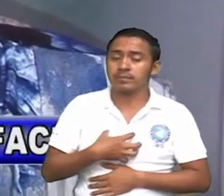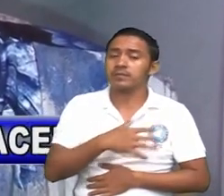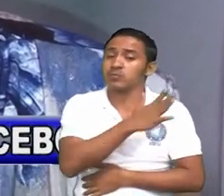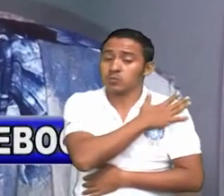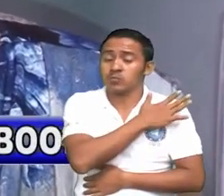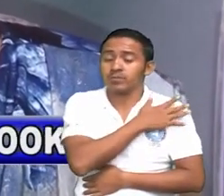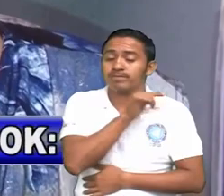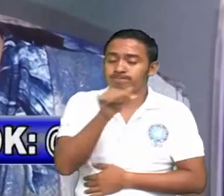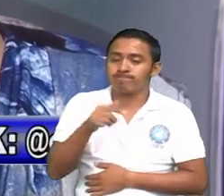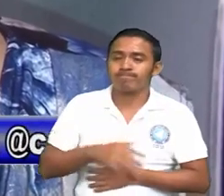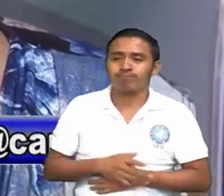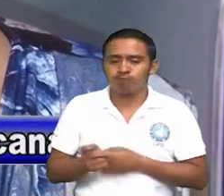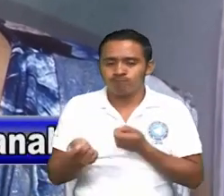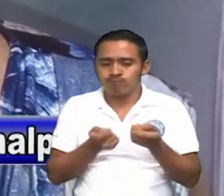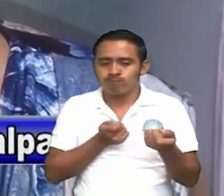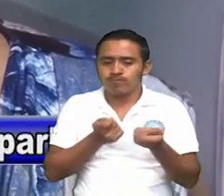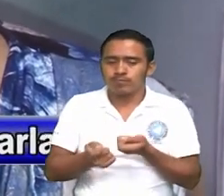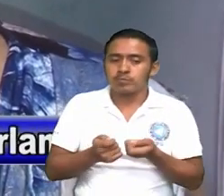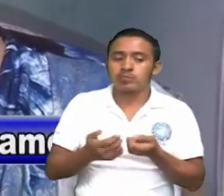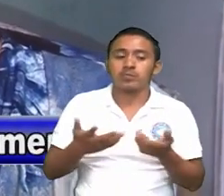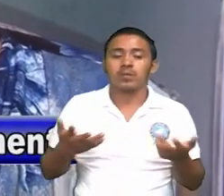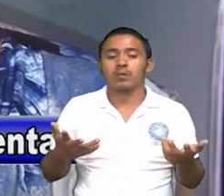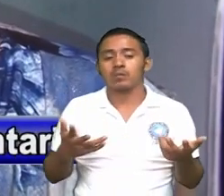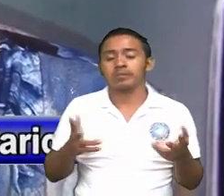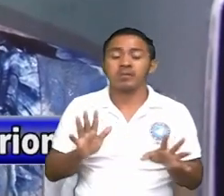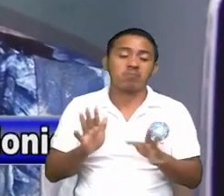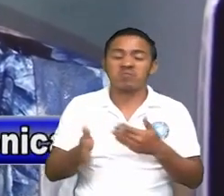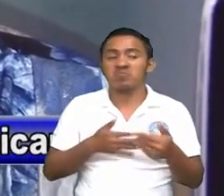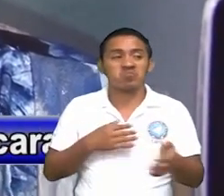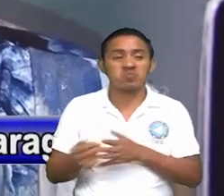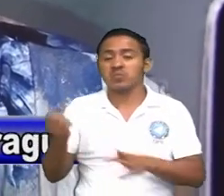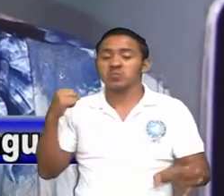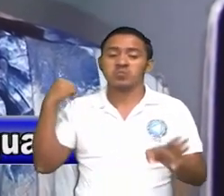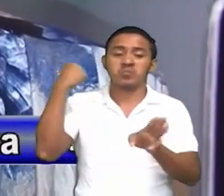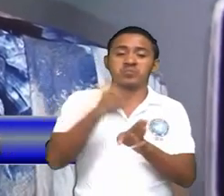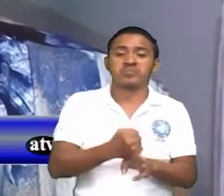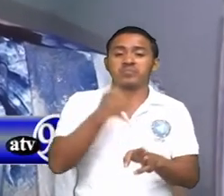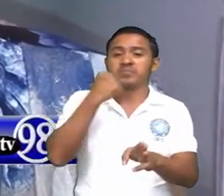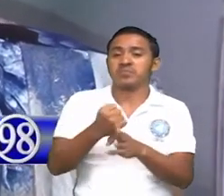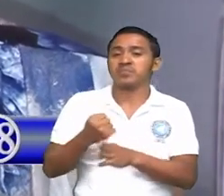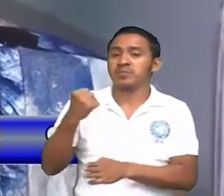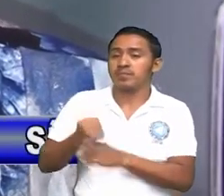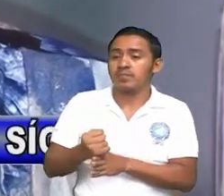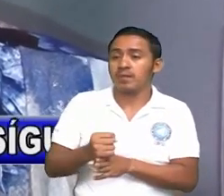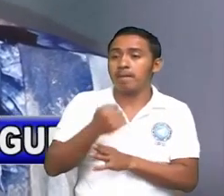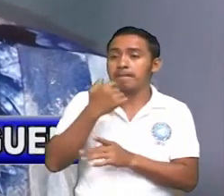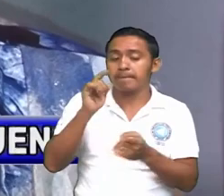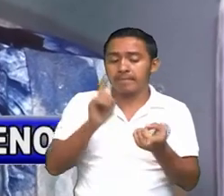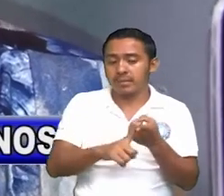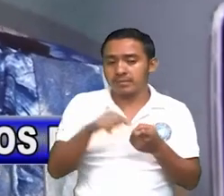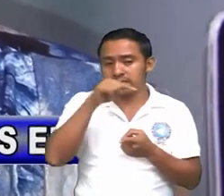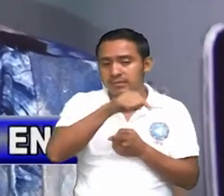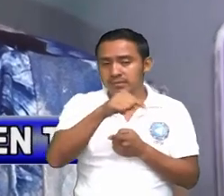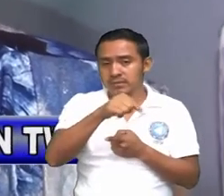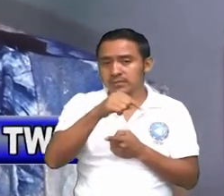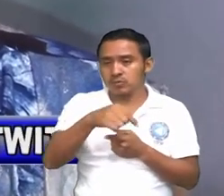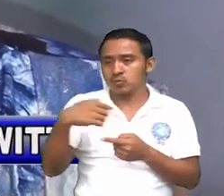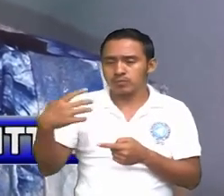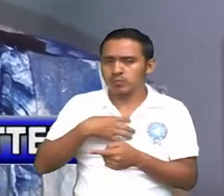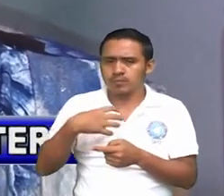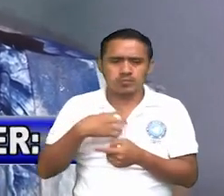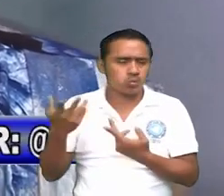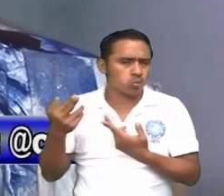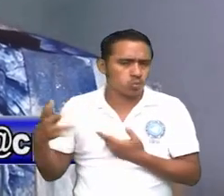somocista no tenía más alternativa que asesinarlos. Primero por su naturaleza misma de asesino,